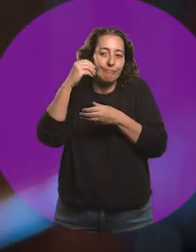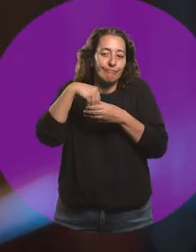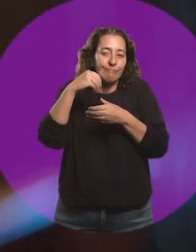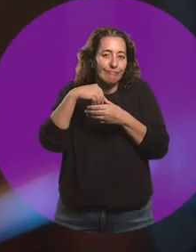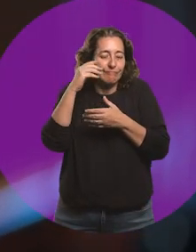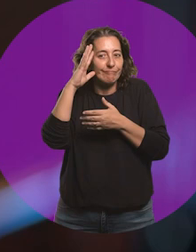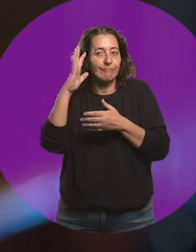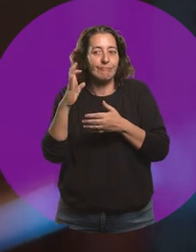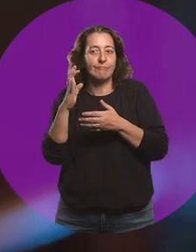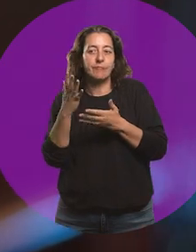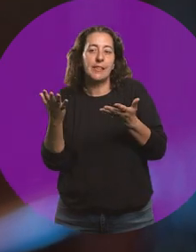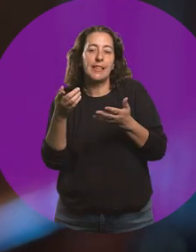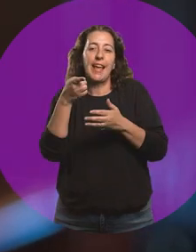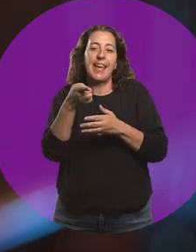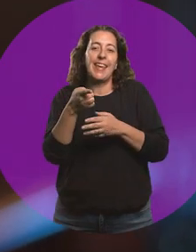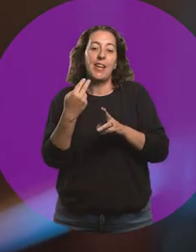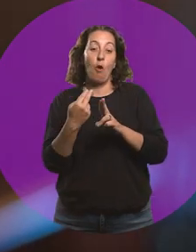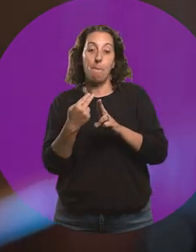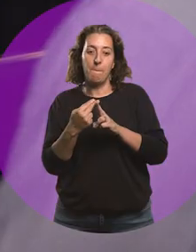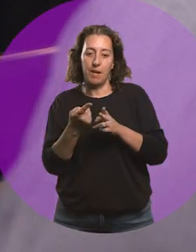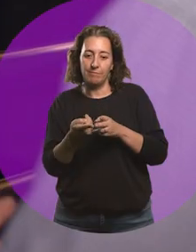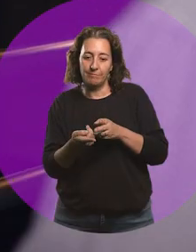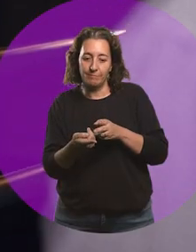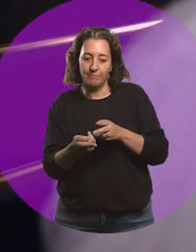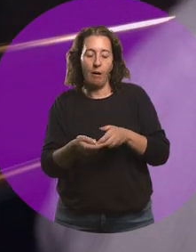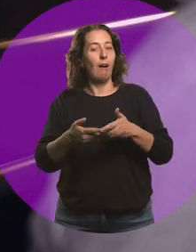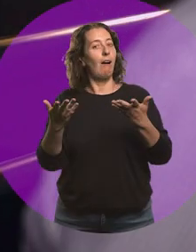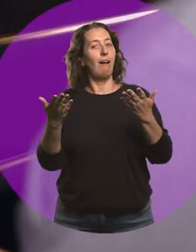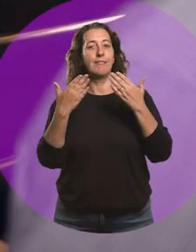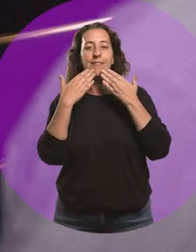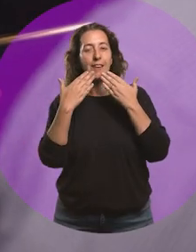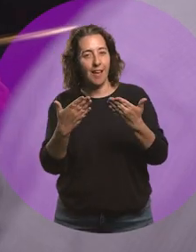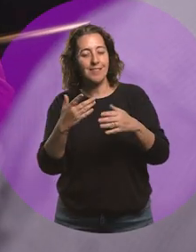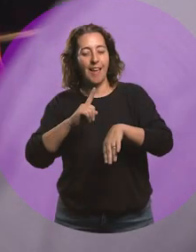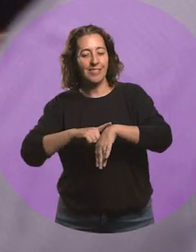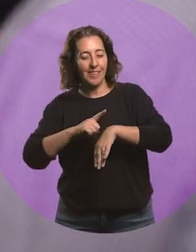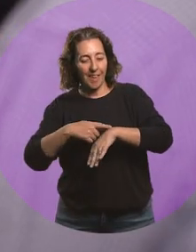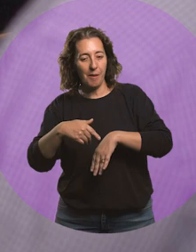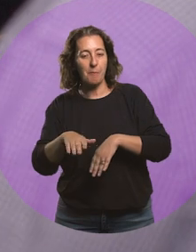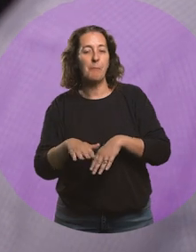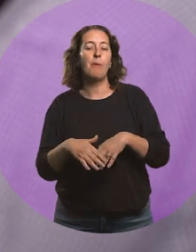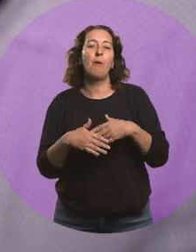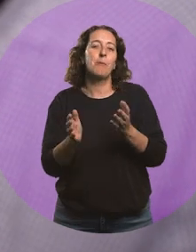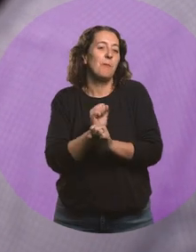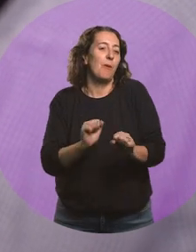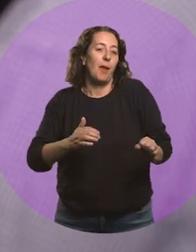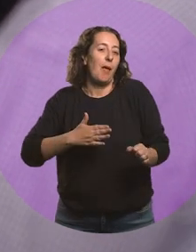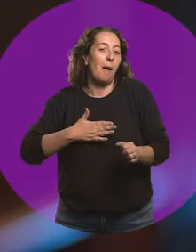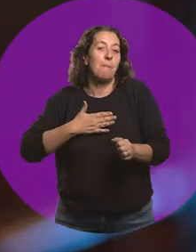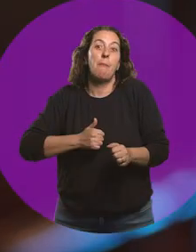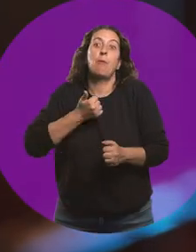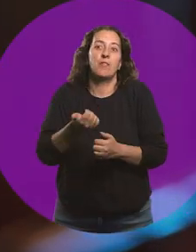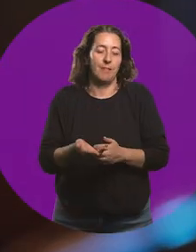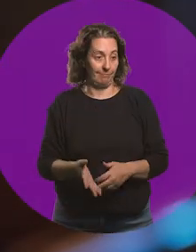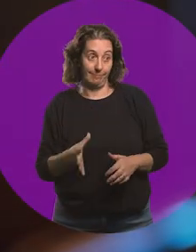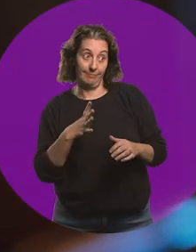que, bueno, apareció tu nombre. Nos encantó agradecerte el tiempo. Por favor. Y poder aprovechar todo lo posible. Perfecto. Hay